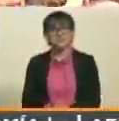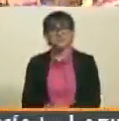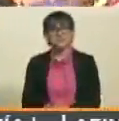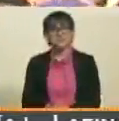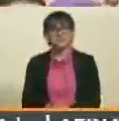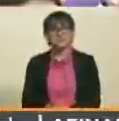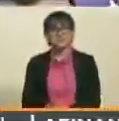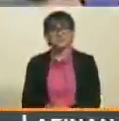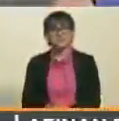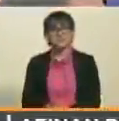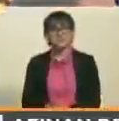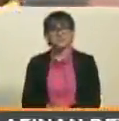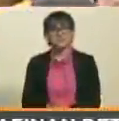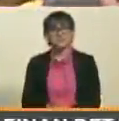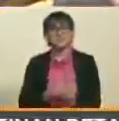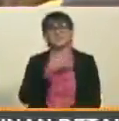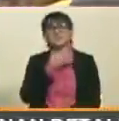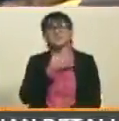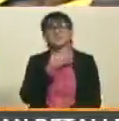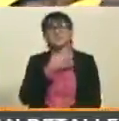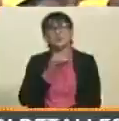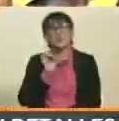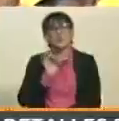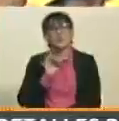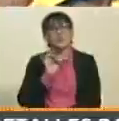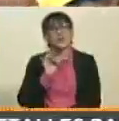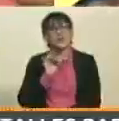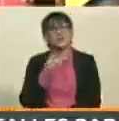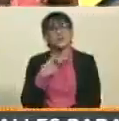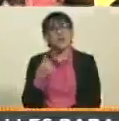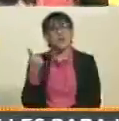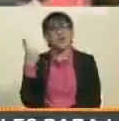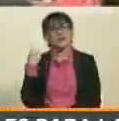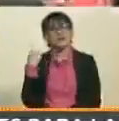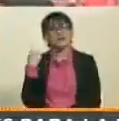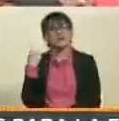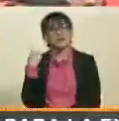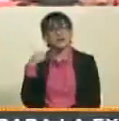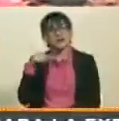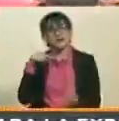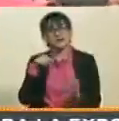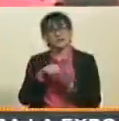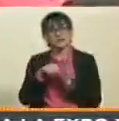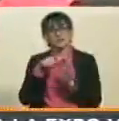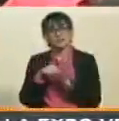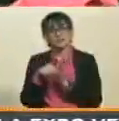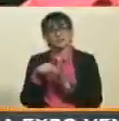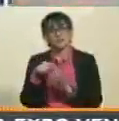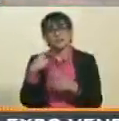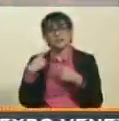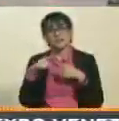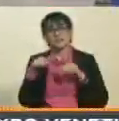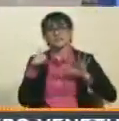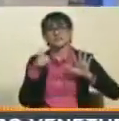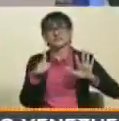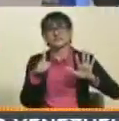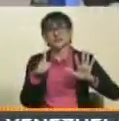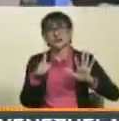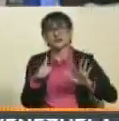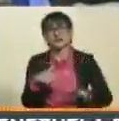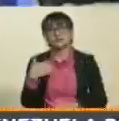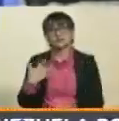Yo hoy amanecí muy afónico, porque ayer me metí 6 actos. Y me pegó,